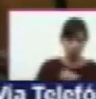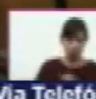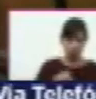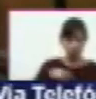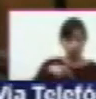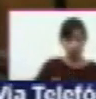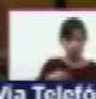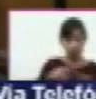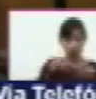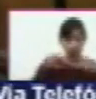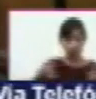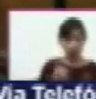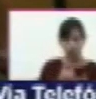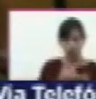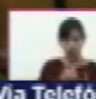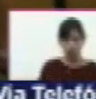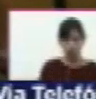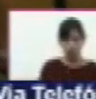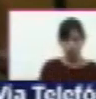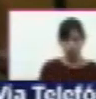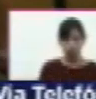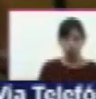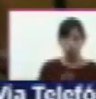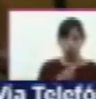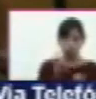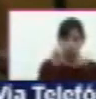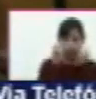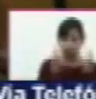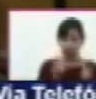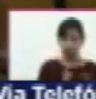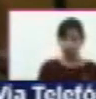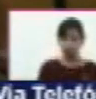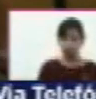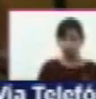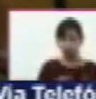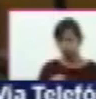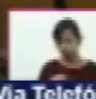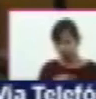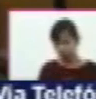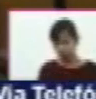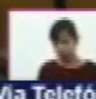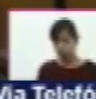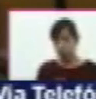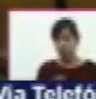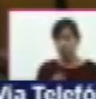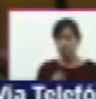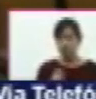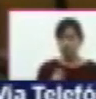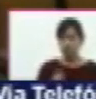desde octubre, una vez que se tuvieron los resultados, desde el 13 de octubre, a los